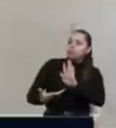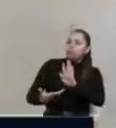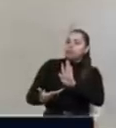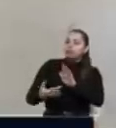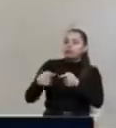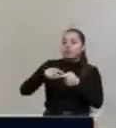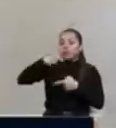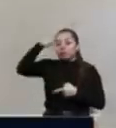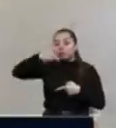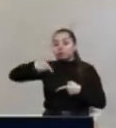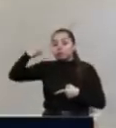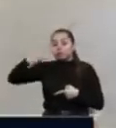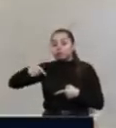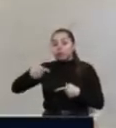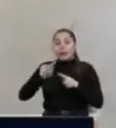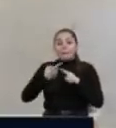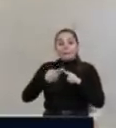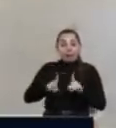Pero en todo caso,